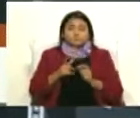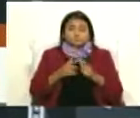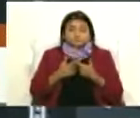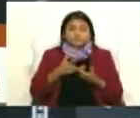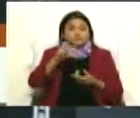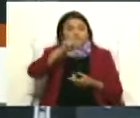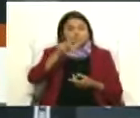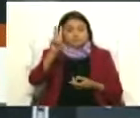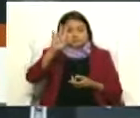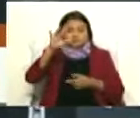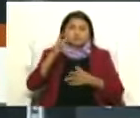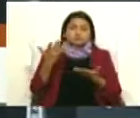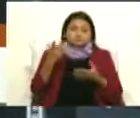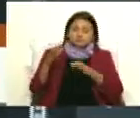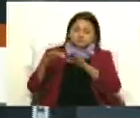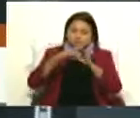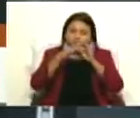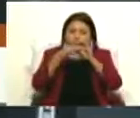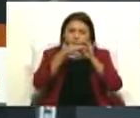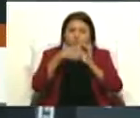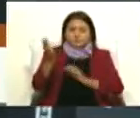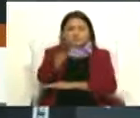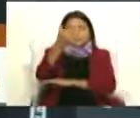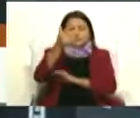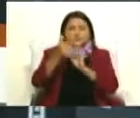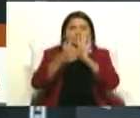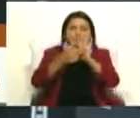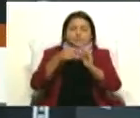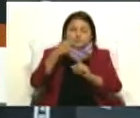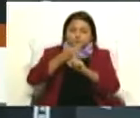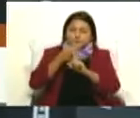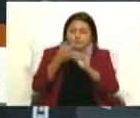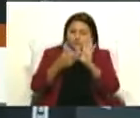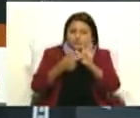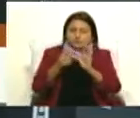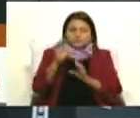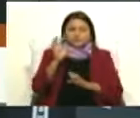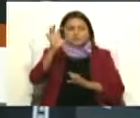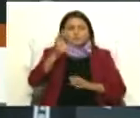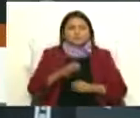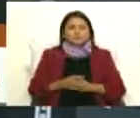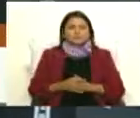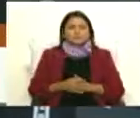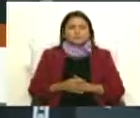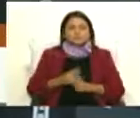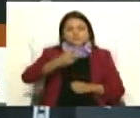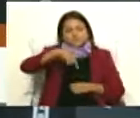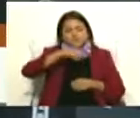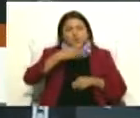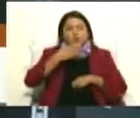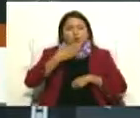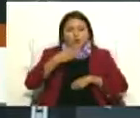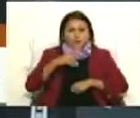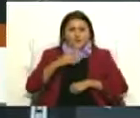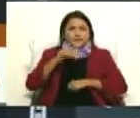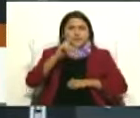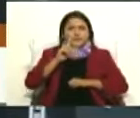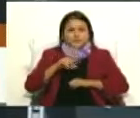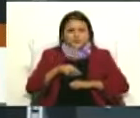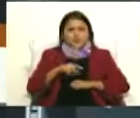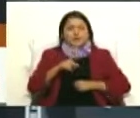Unión Nacional. Ahí ha estado el tricolor defendiendo a nuestra patria. Ahí ha estado nuestra juventud. Yo le pido a la